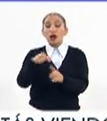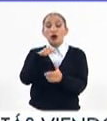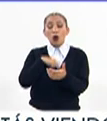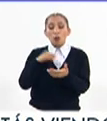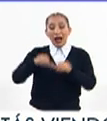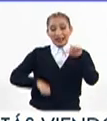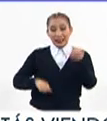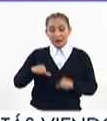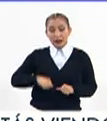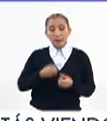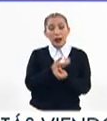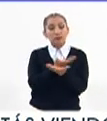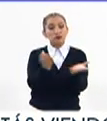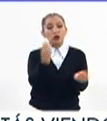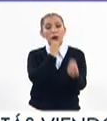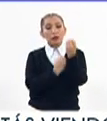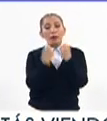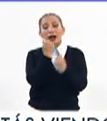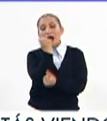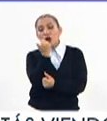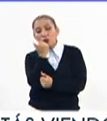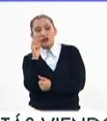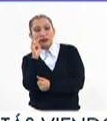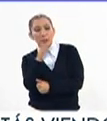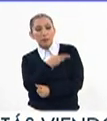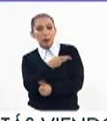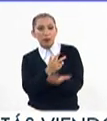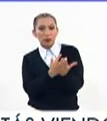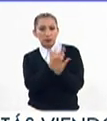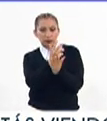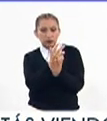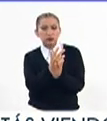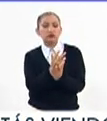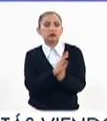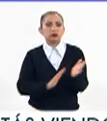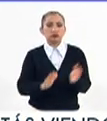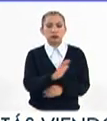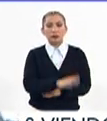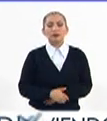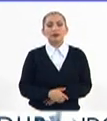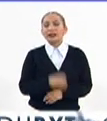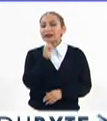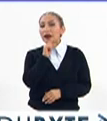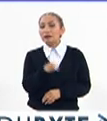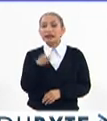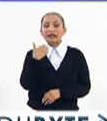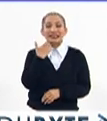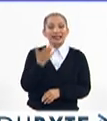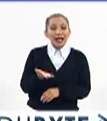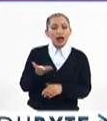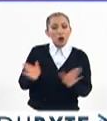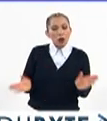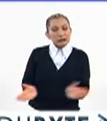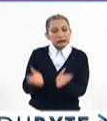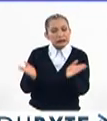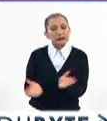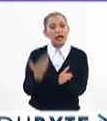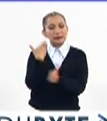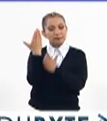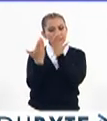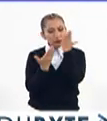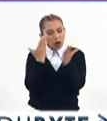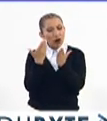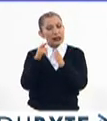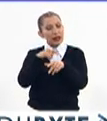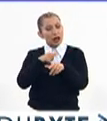implementación de acciones alimentarias para estudiantes en situación de desventaja socioeconómica y busca incentivar el